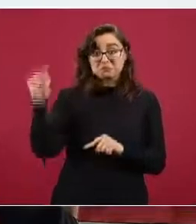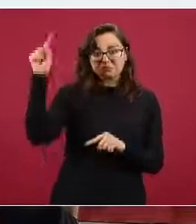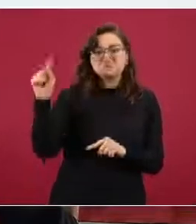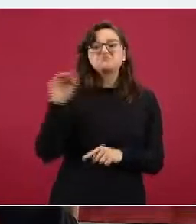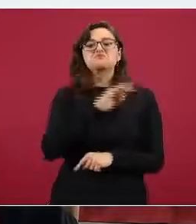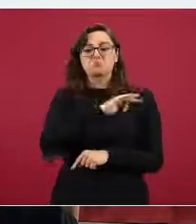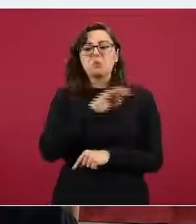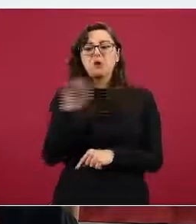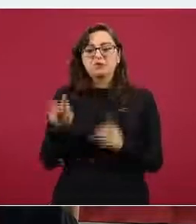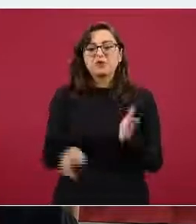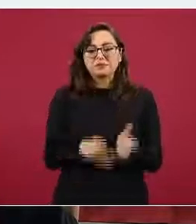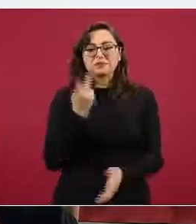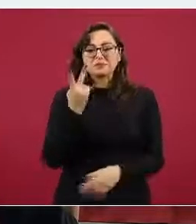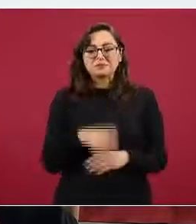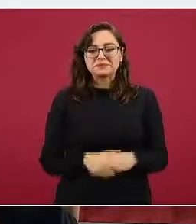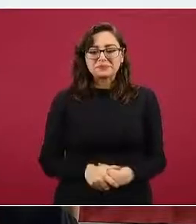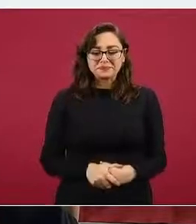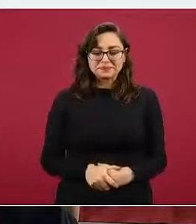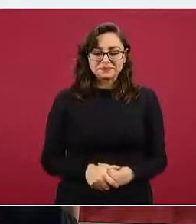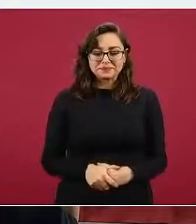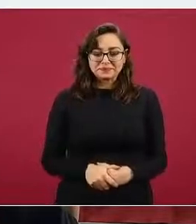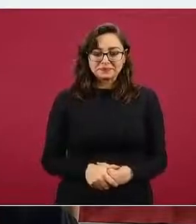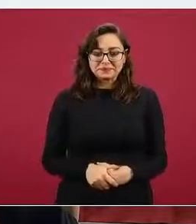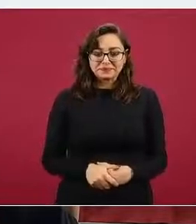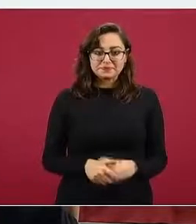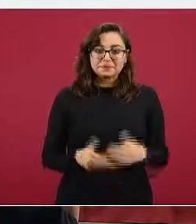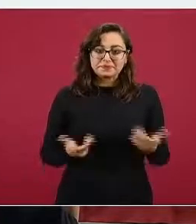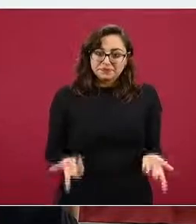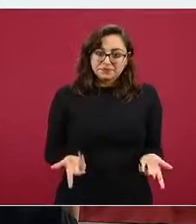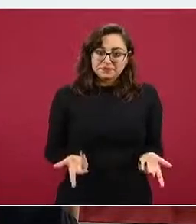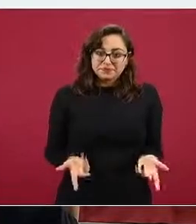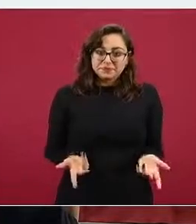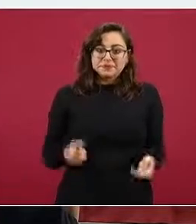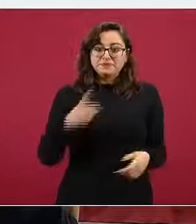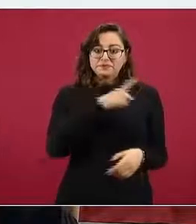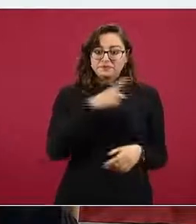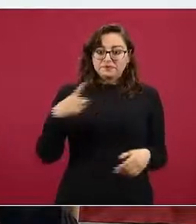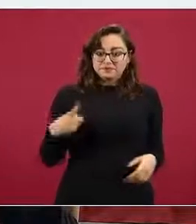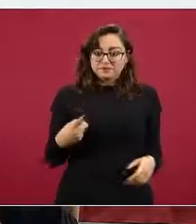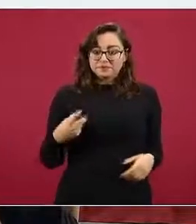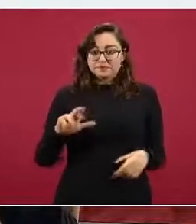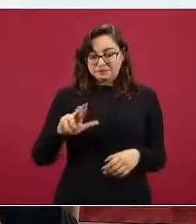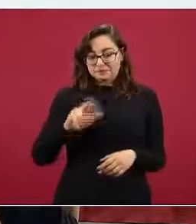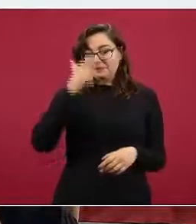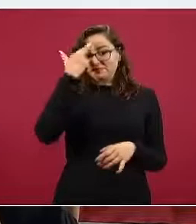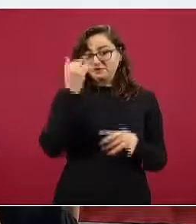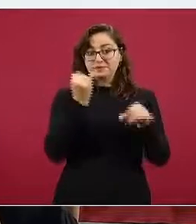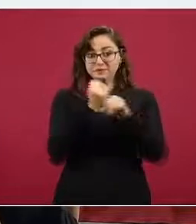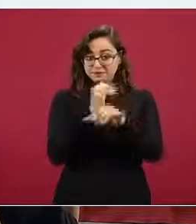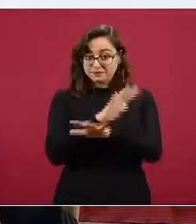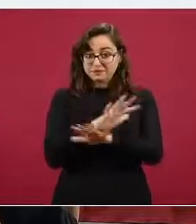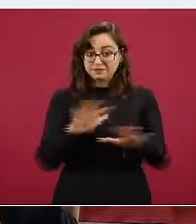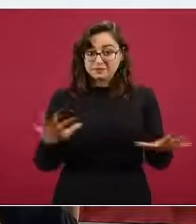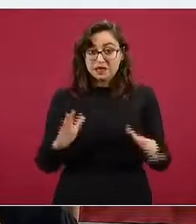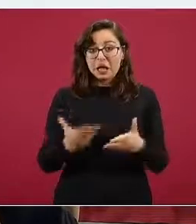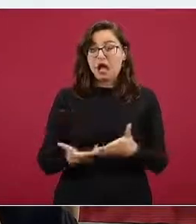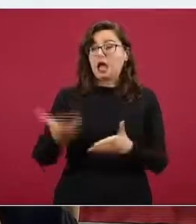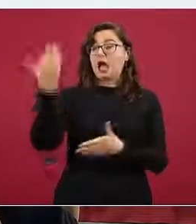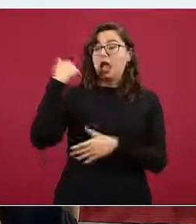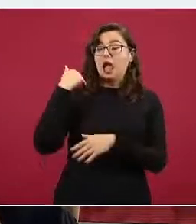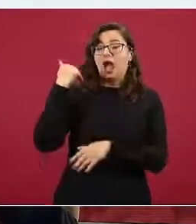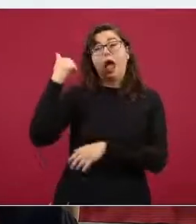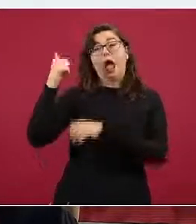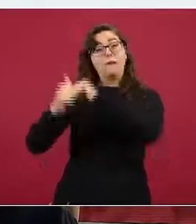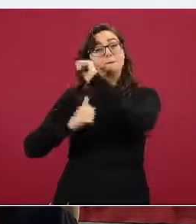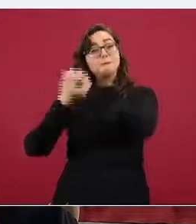haberlo. También aquí, un poco recordando la trayectoria de información de esta epidemia, recuerdan que allá por abril y